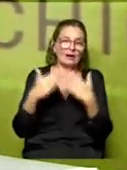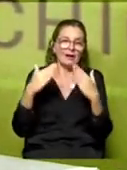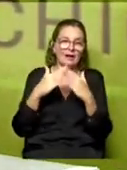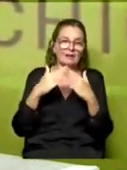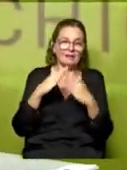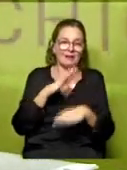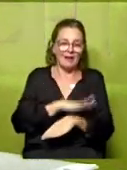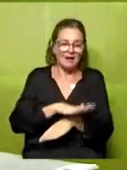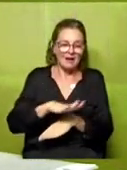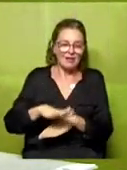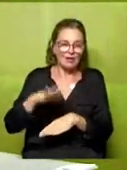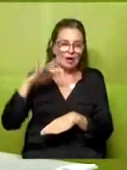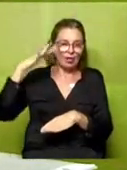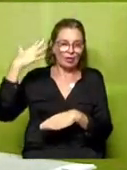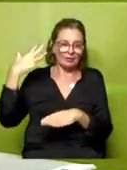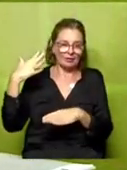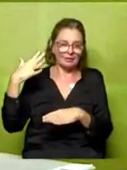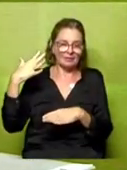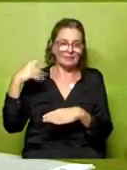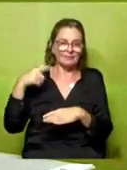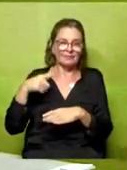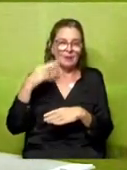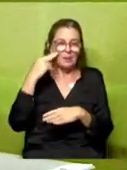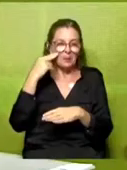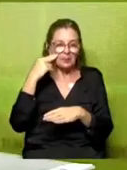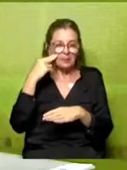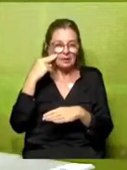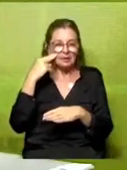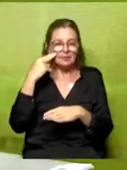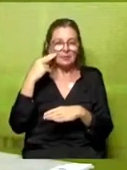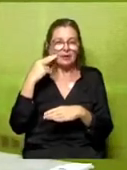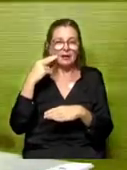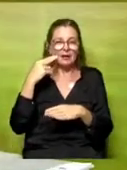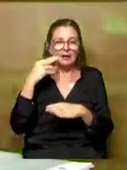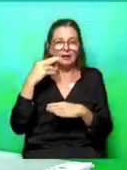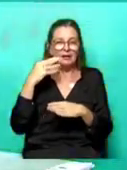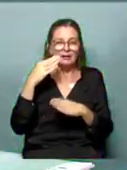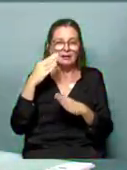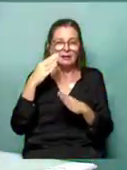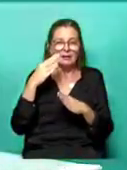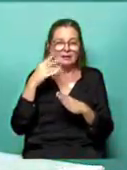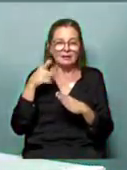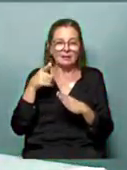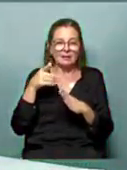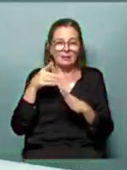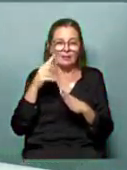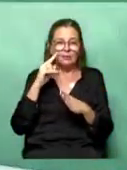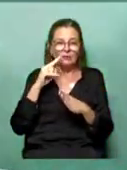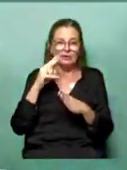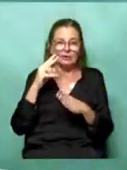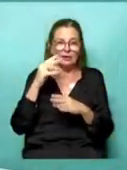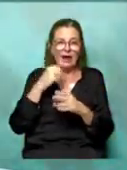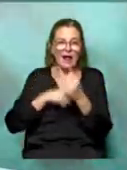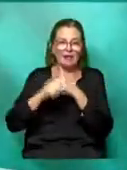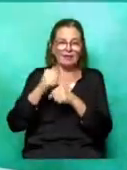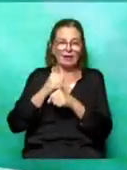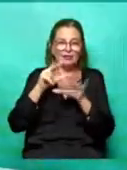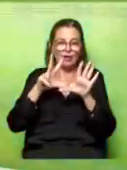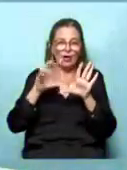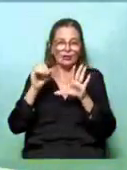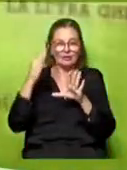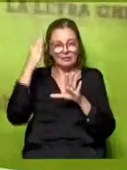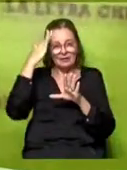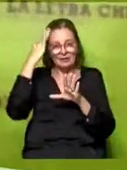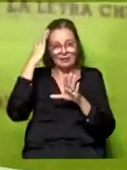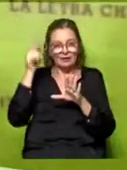y adolescentes. La crisis, la tablita, los más veteranos que están viendo la década del 80 saben que